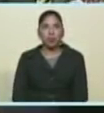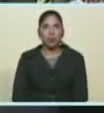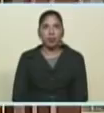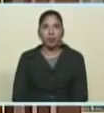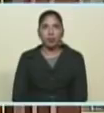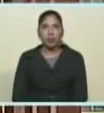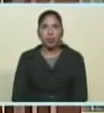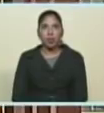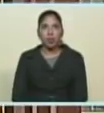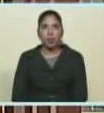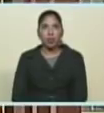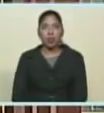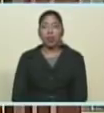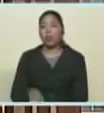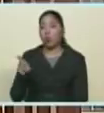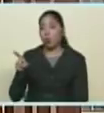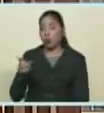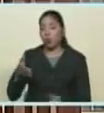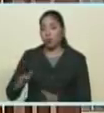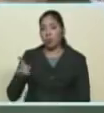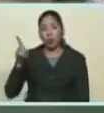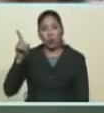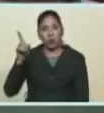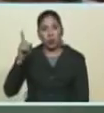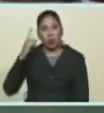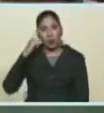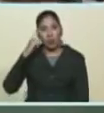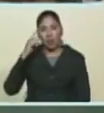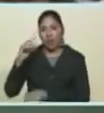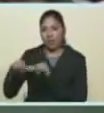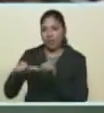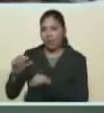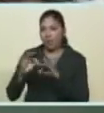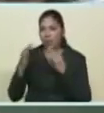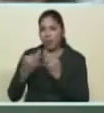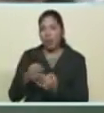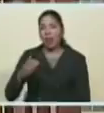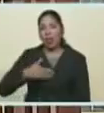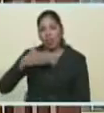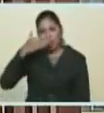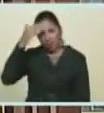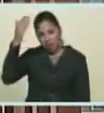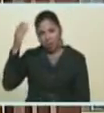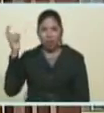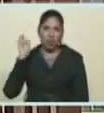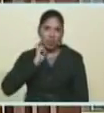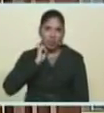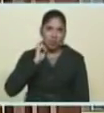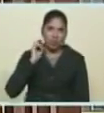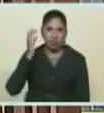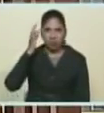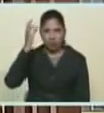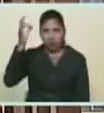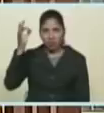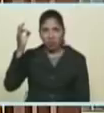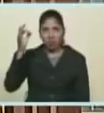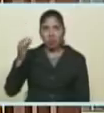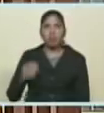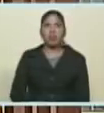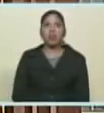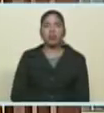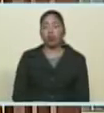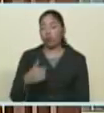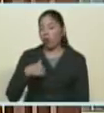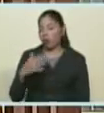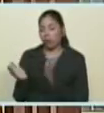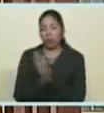Los dos, uno es de origen libanés, Tarek William Sapp, gran fiscal anticorrupción. Lo